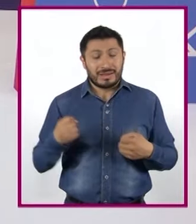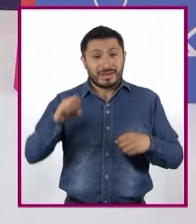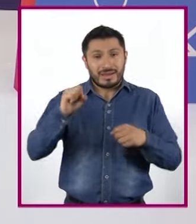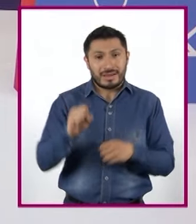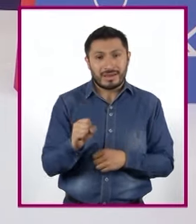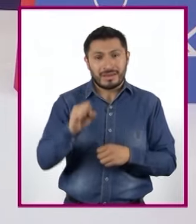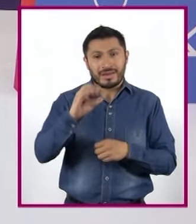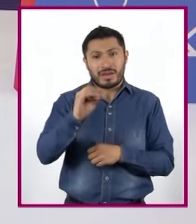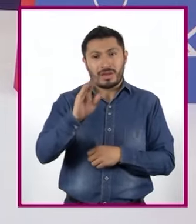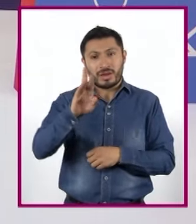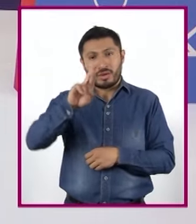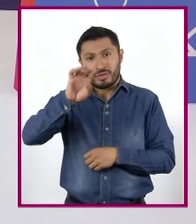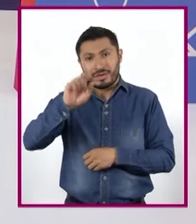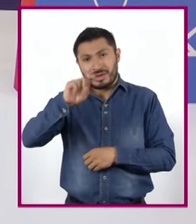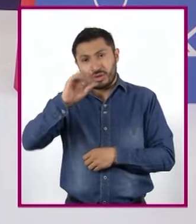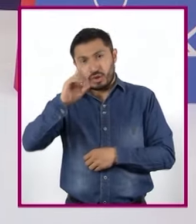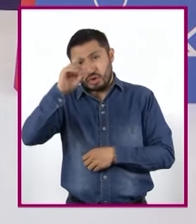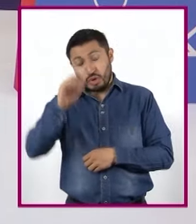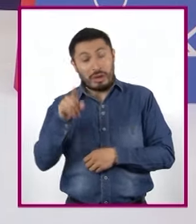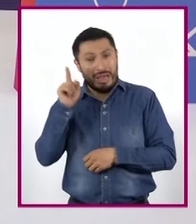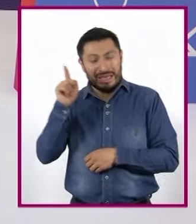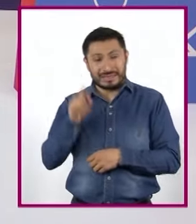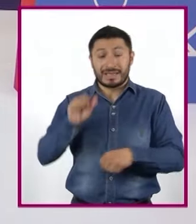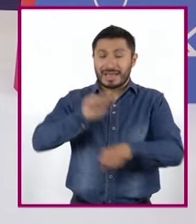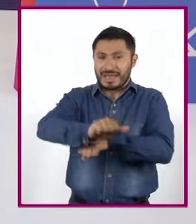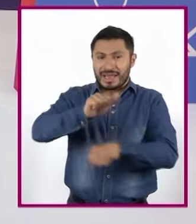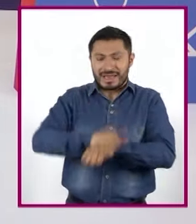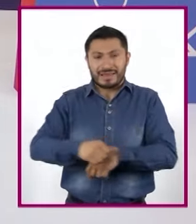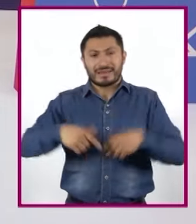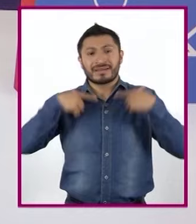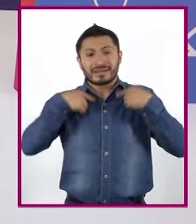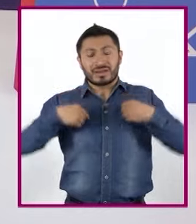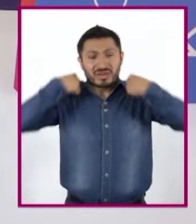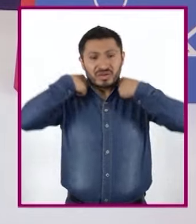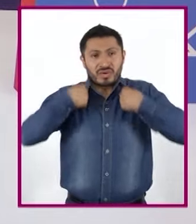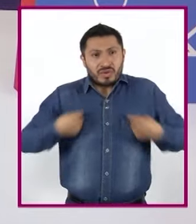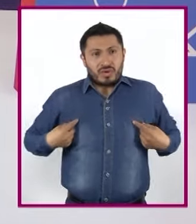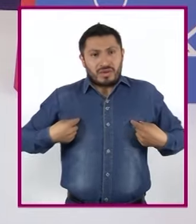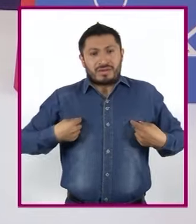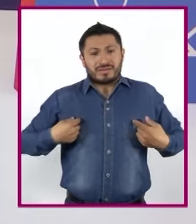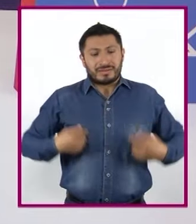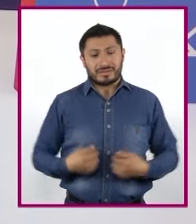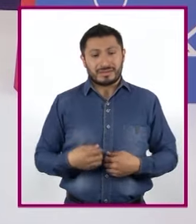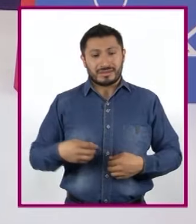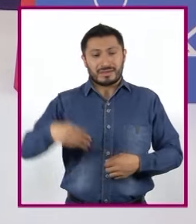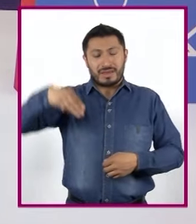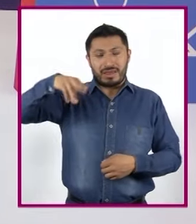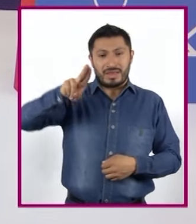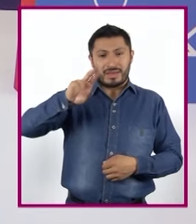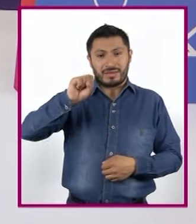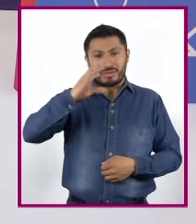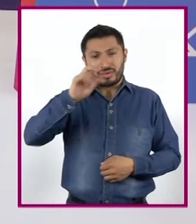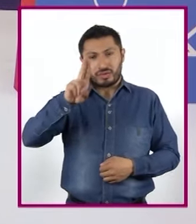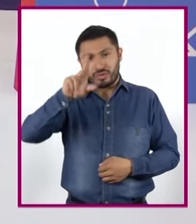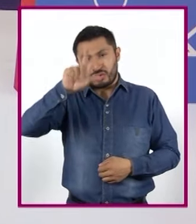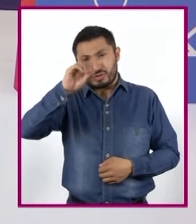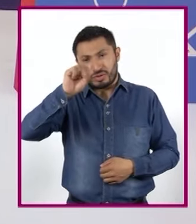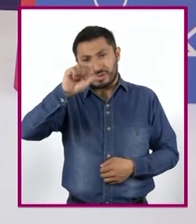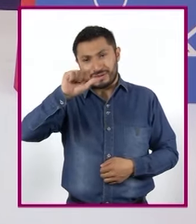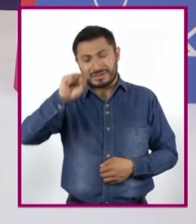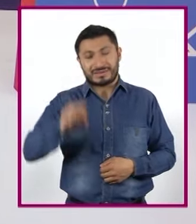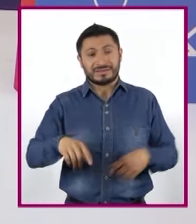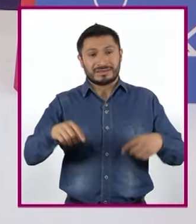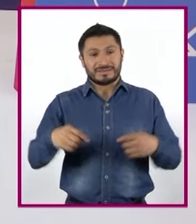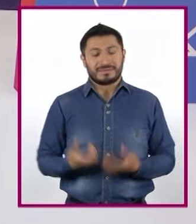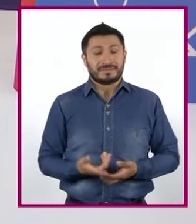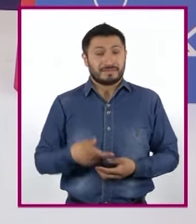escribe junto. En Argentina a las camisetas de tirantes les dicen musculosas. Y mi